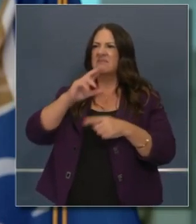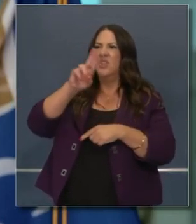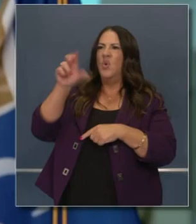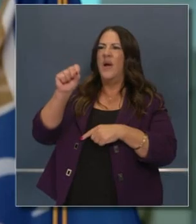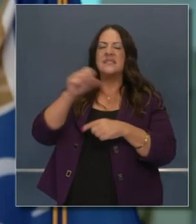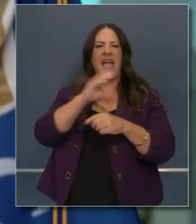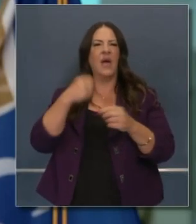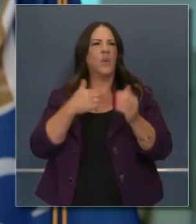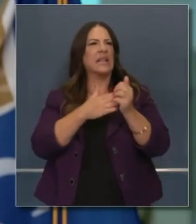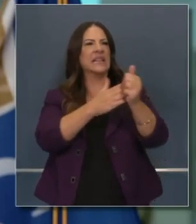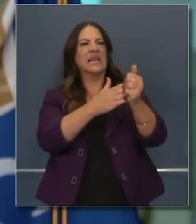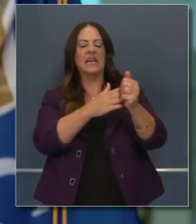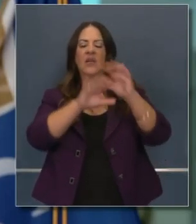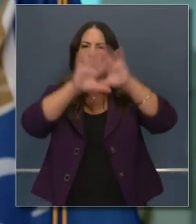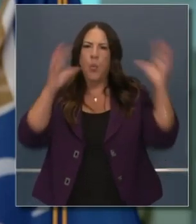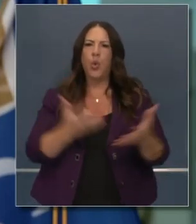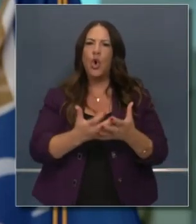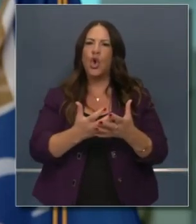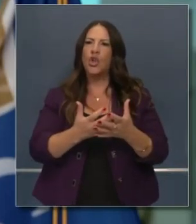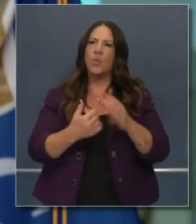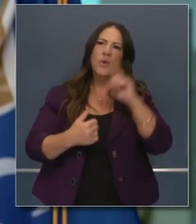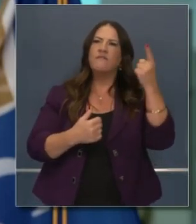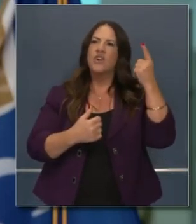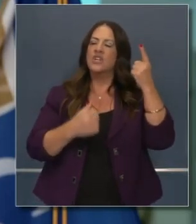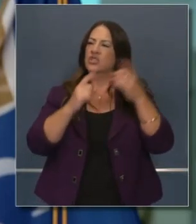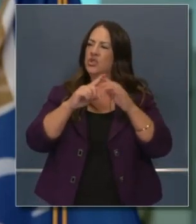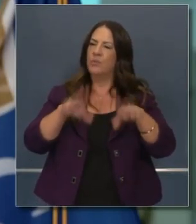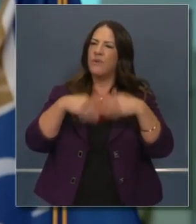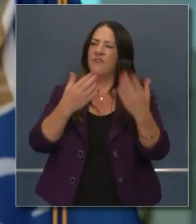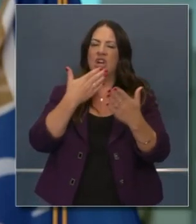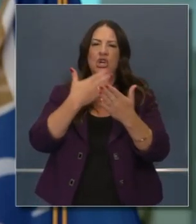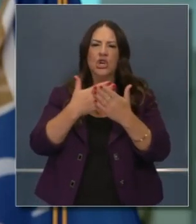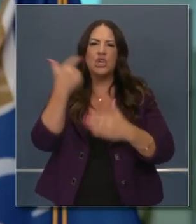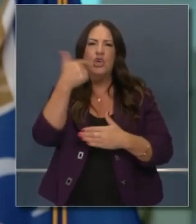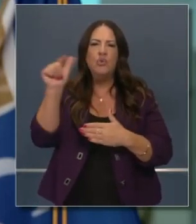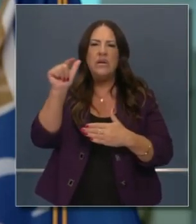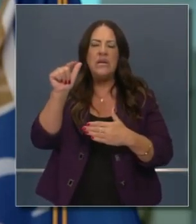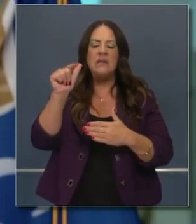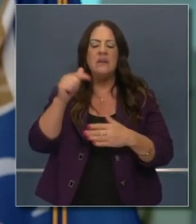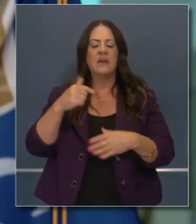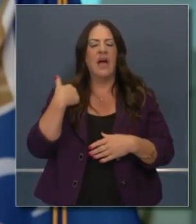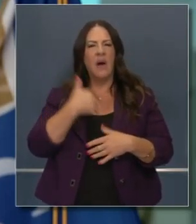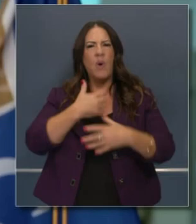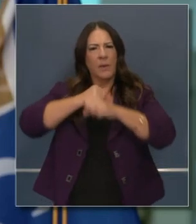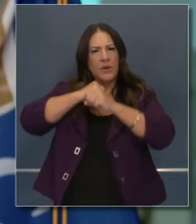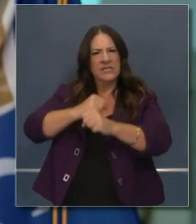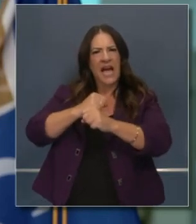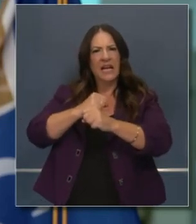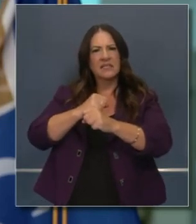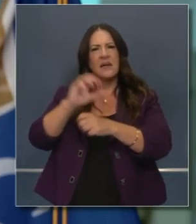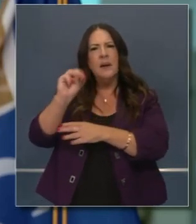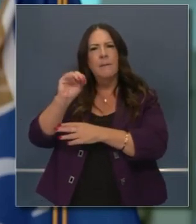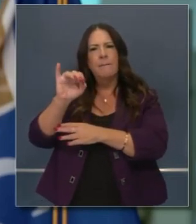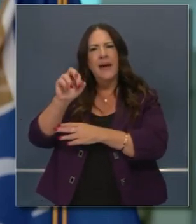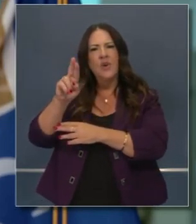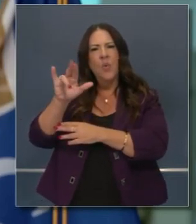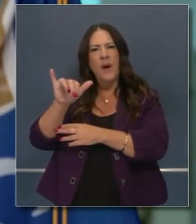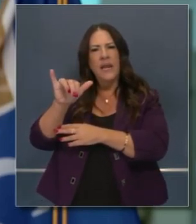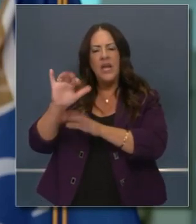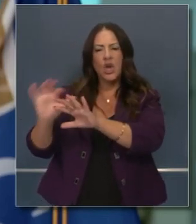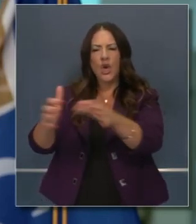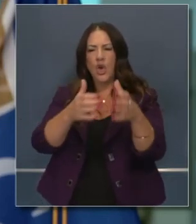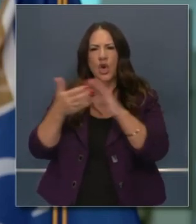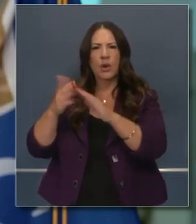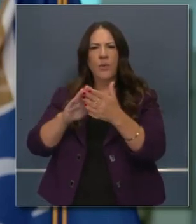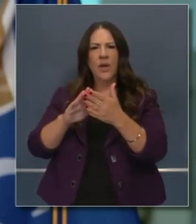dirigir al mundo en cuanto a crecimiento ecológico. combustibles verdes. Me preocupan las